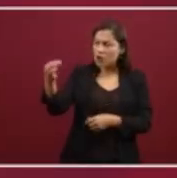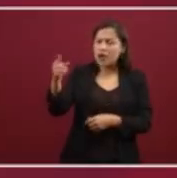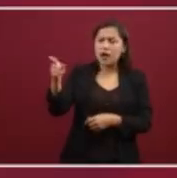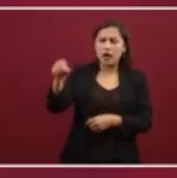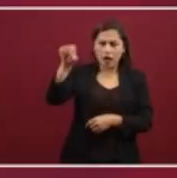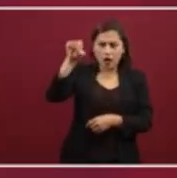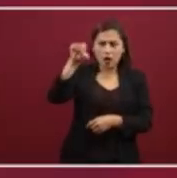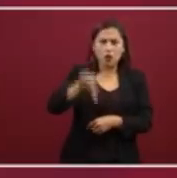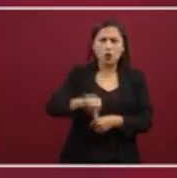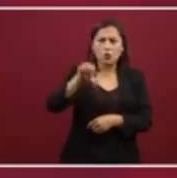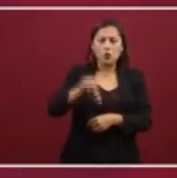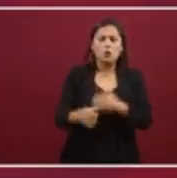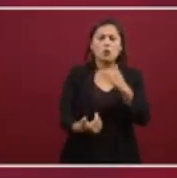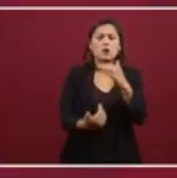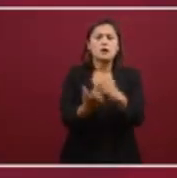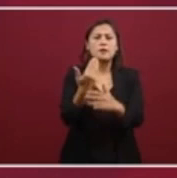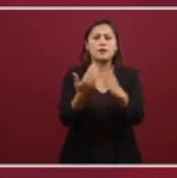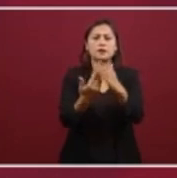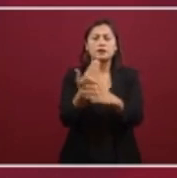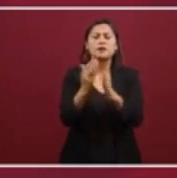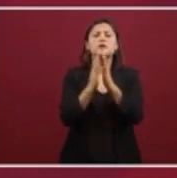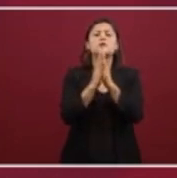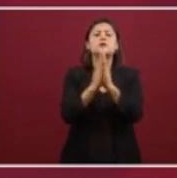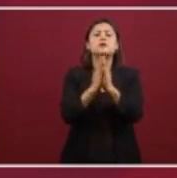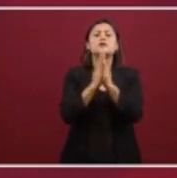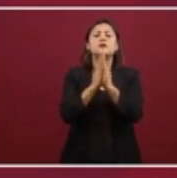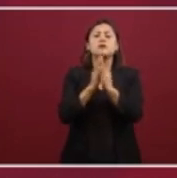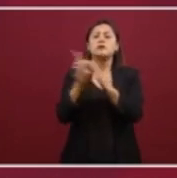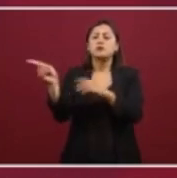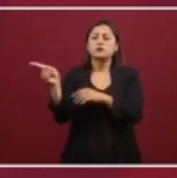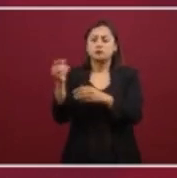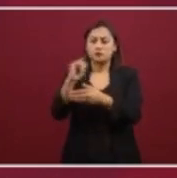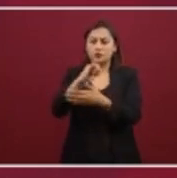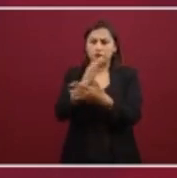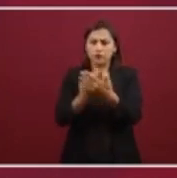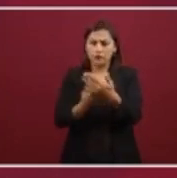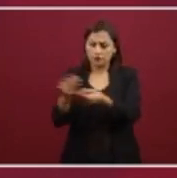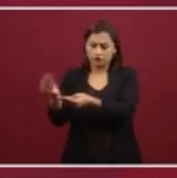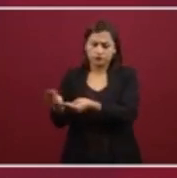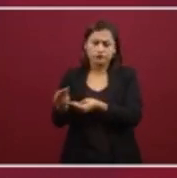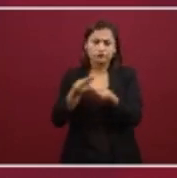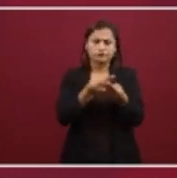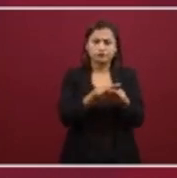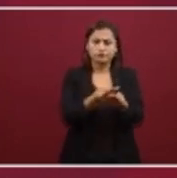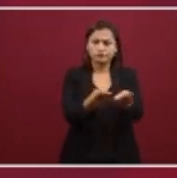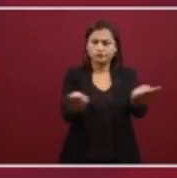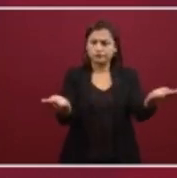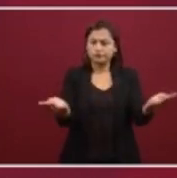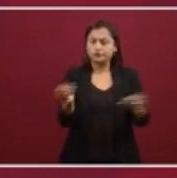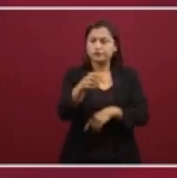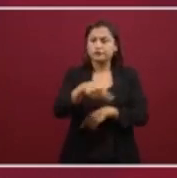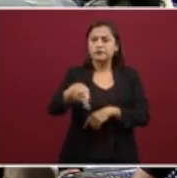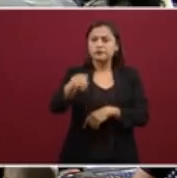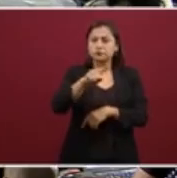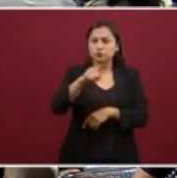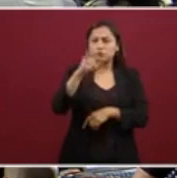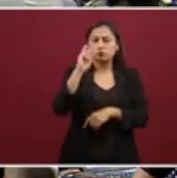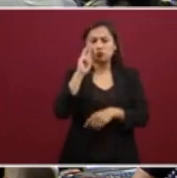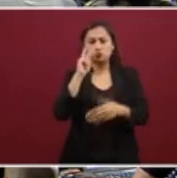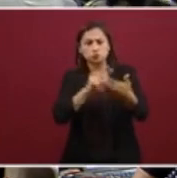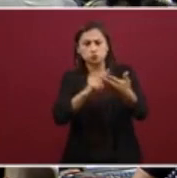posible, en la mañana, les hagan llegar el reporte que me entregaron los directivos de